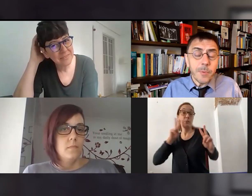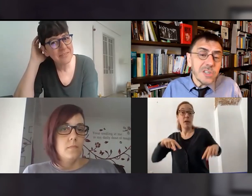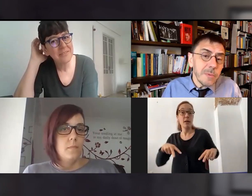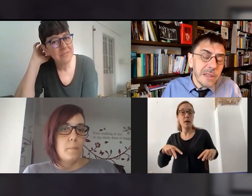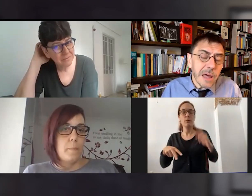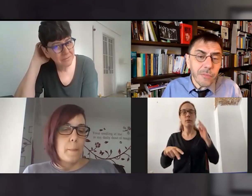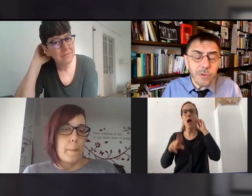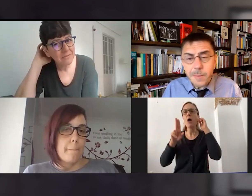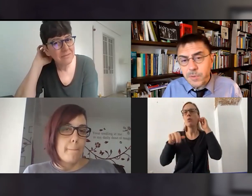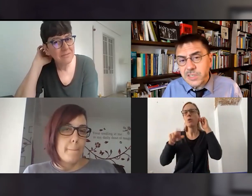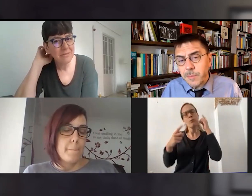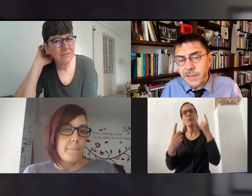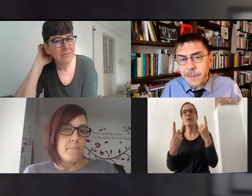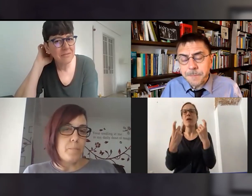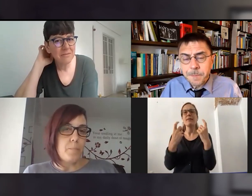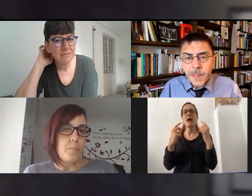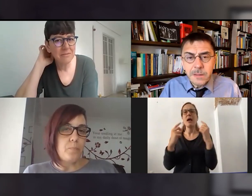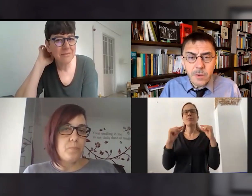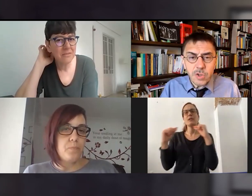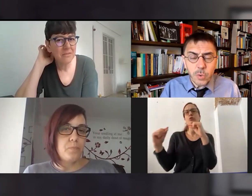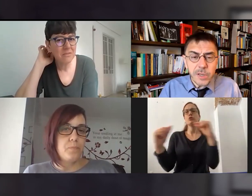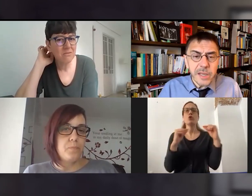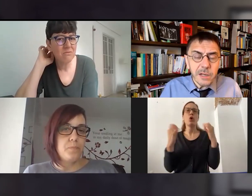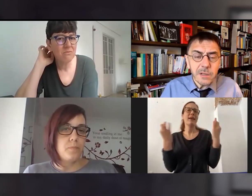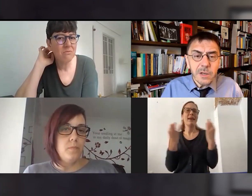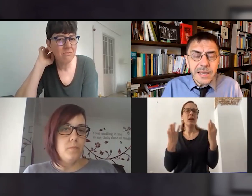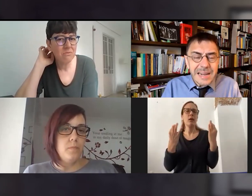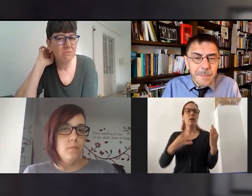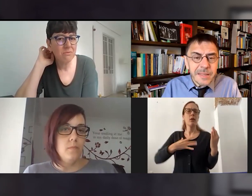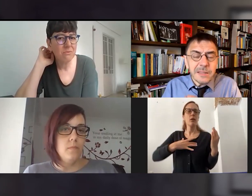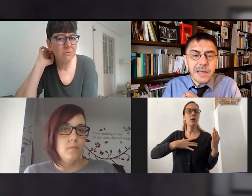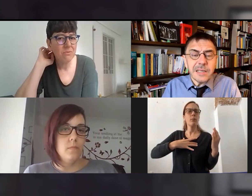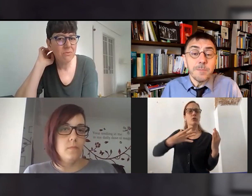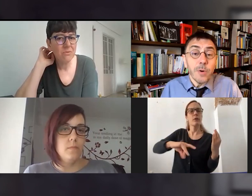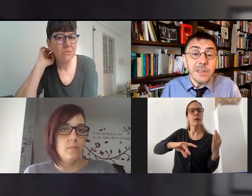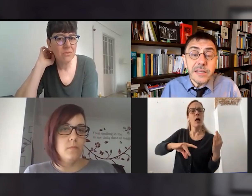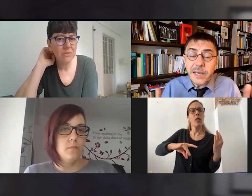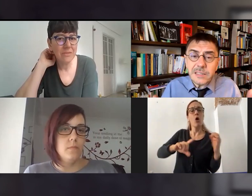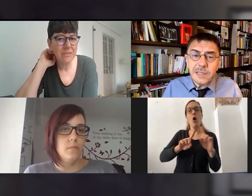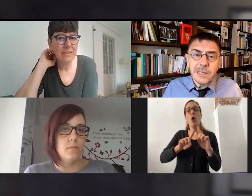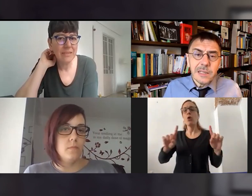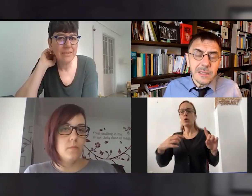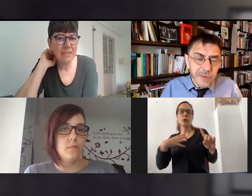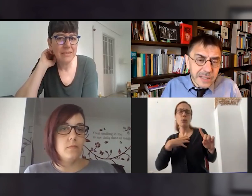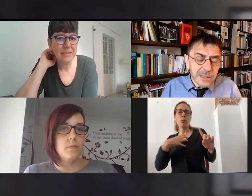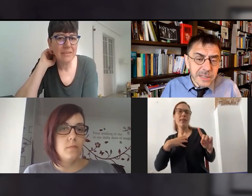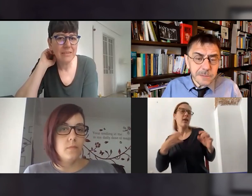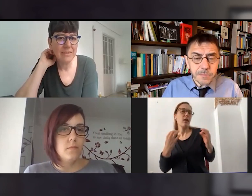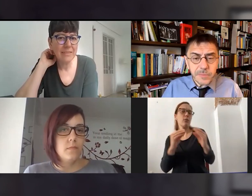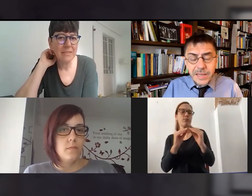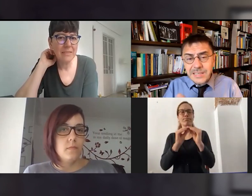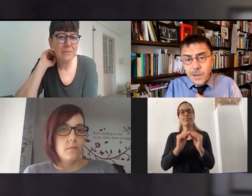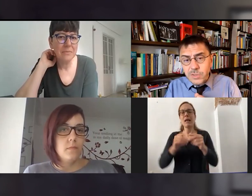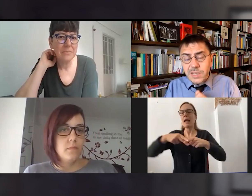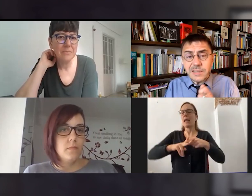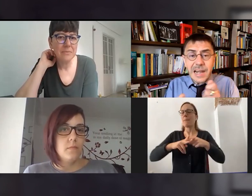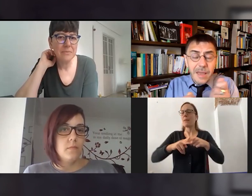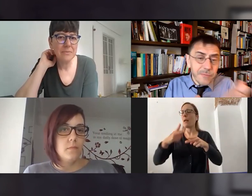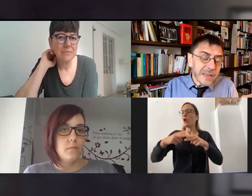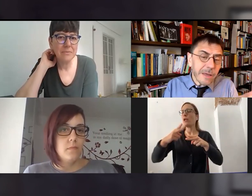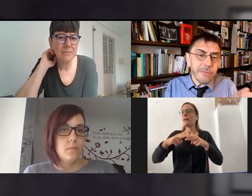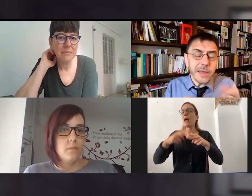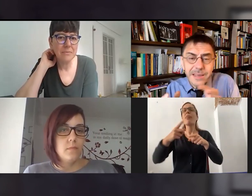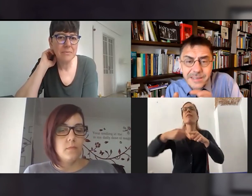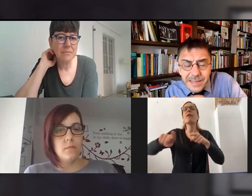de la posibilidad o la imposibilidad de construir herramientas políticas diferentes. En esa lucha entre